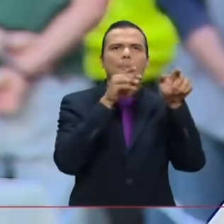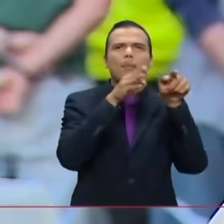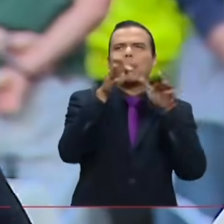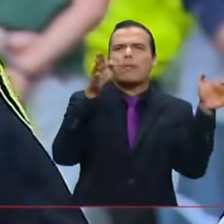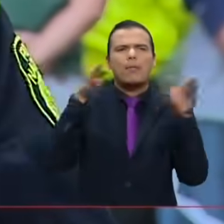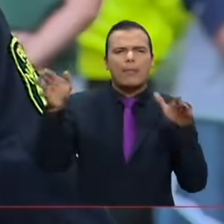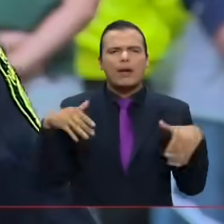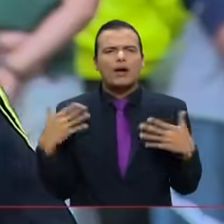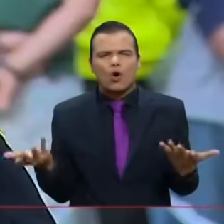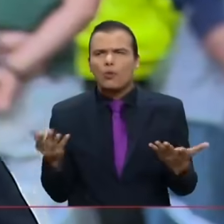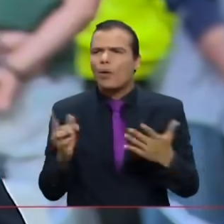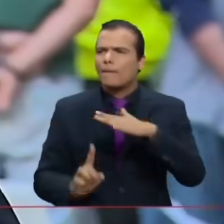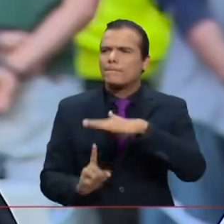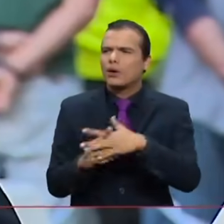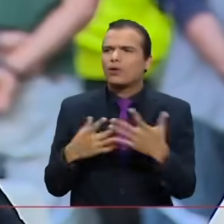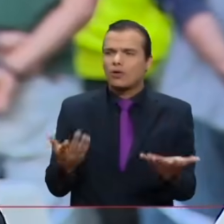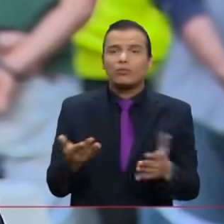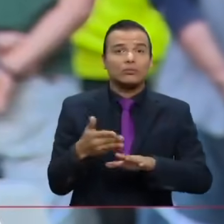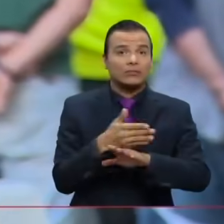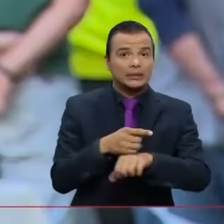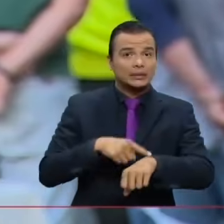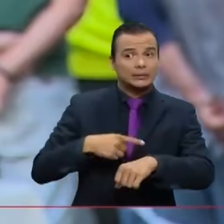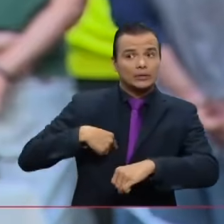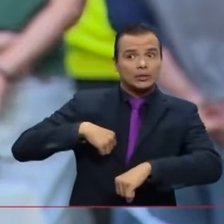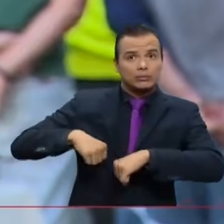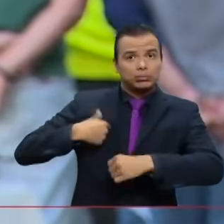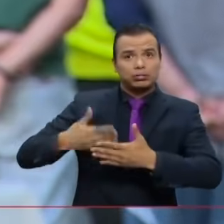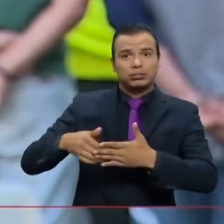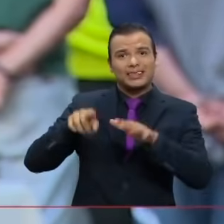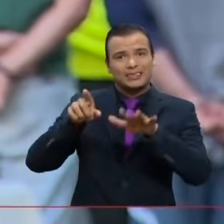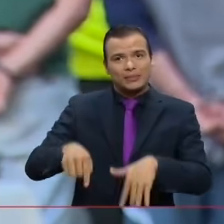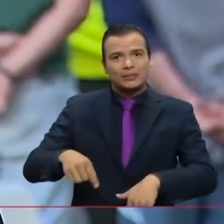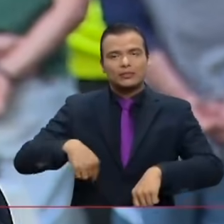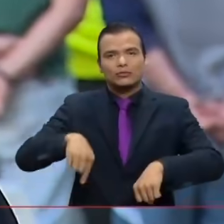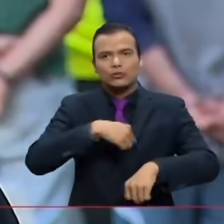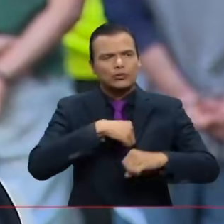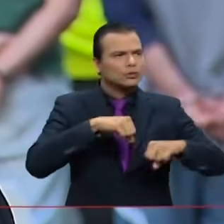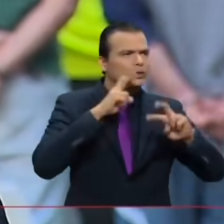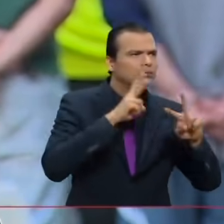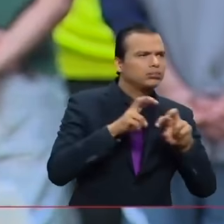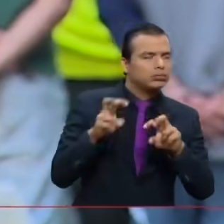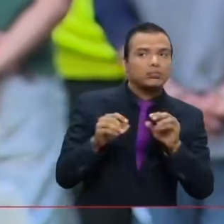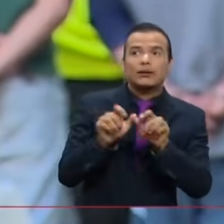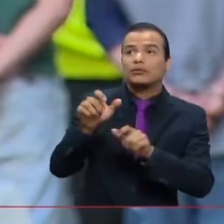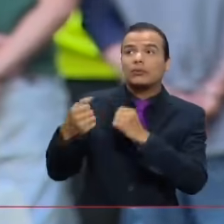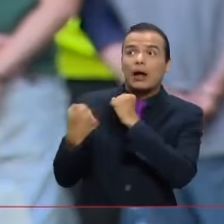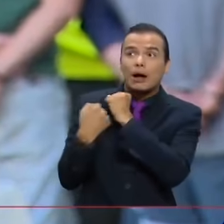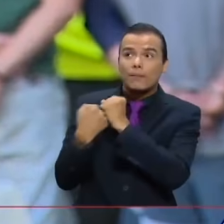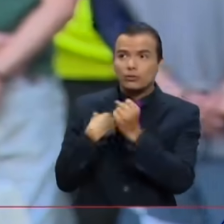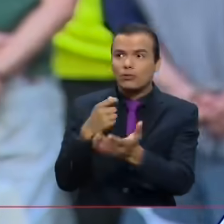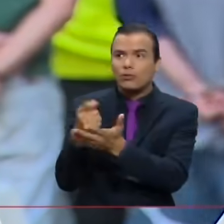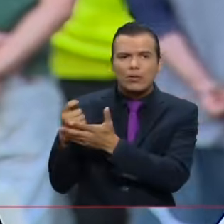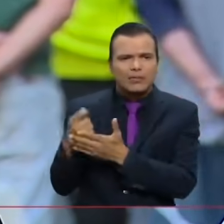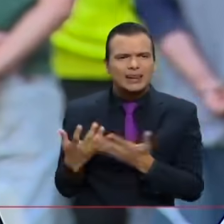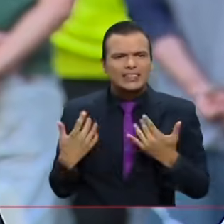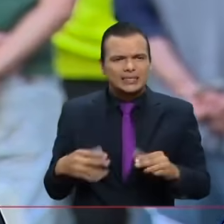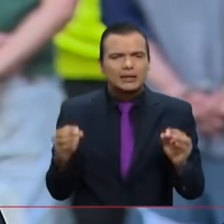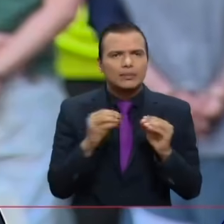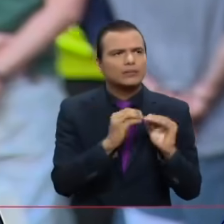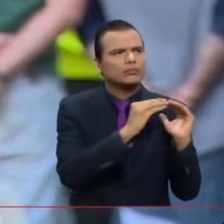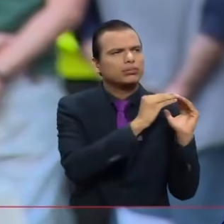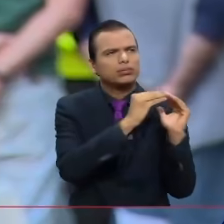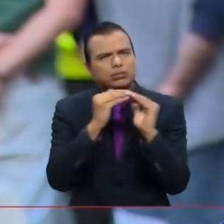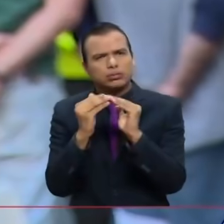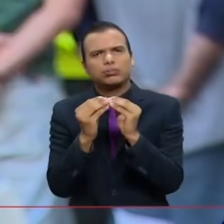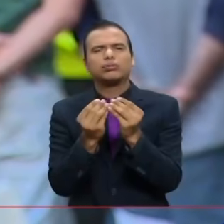pago de información en las comunas 12 y 20. Allí se generaron 45 diligencias de allanamiento, 25